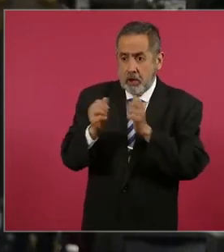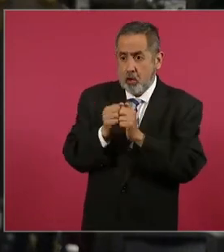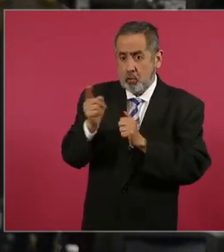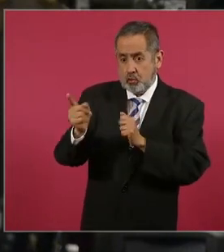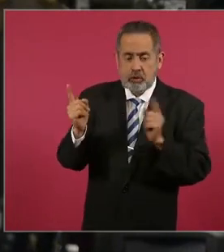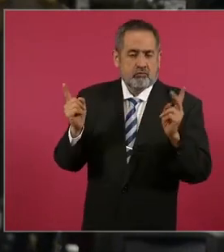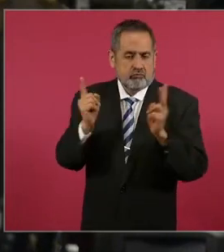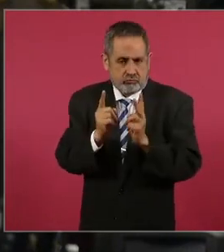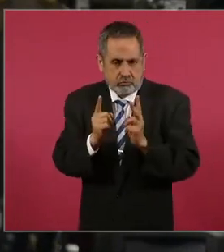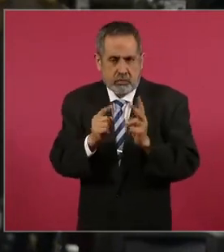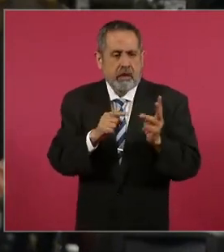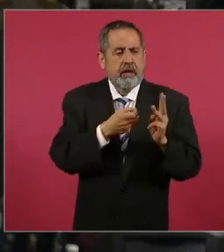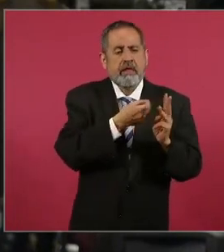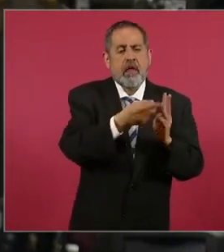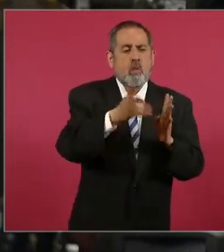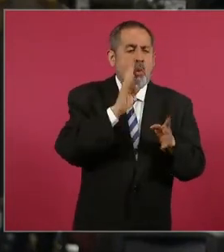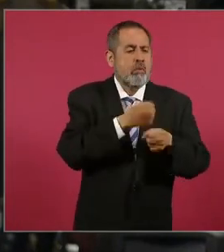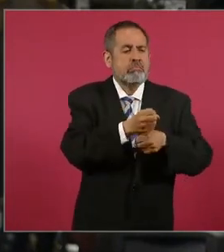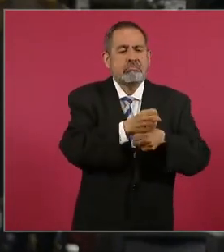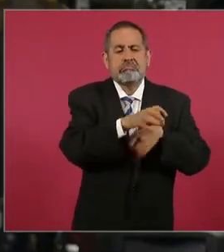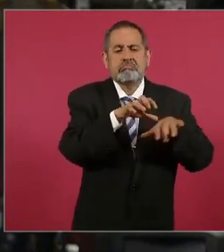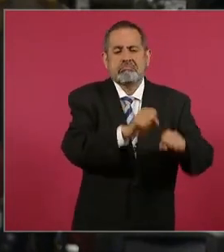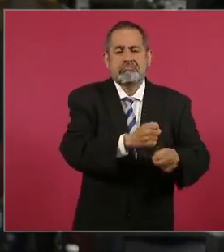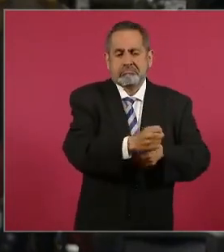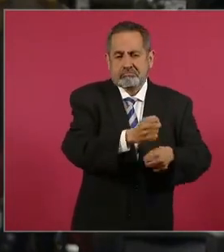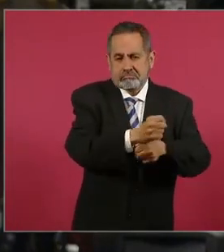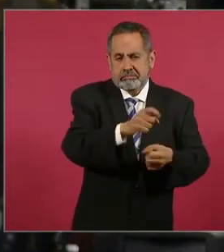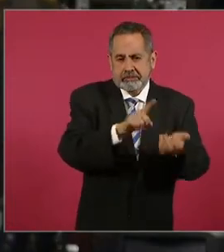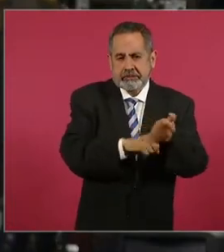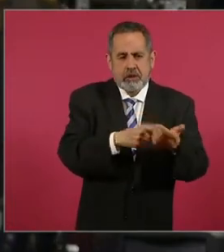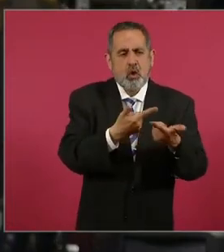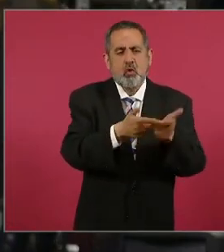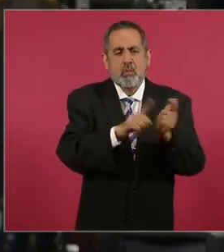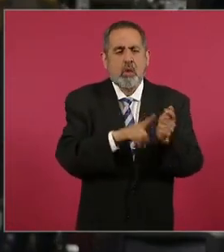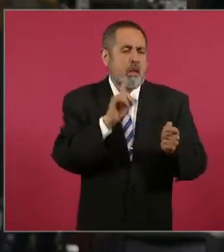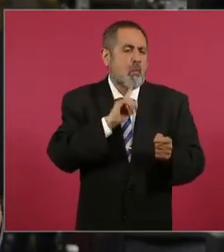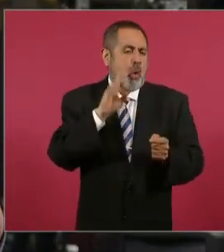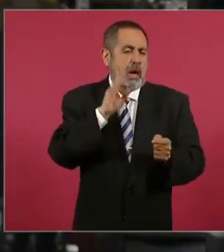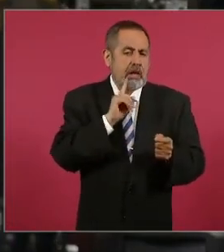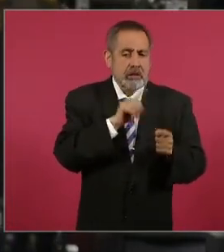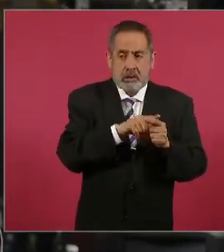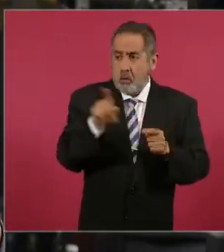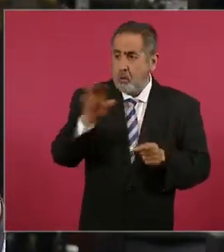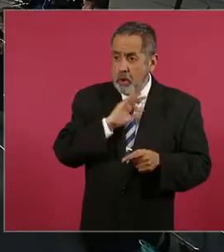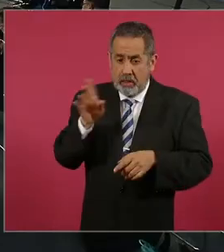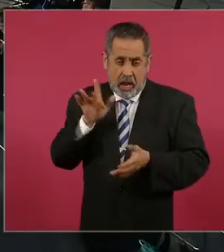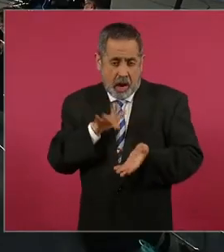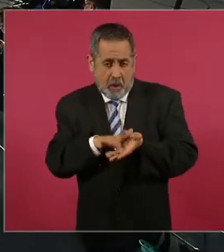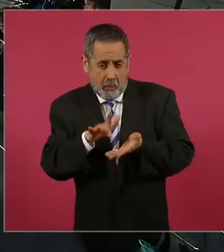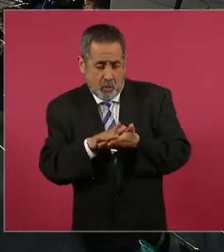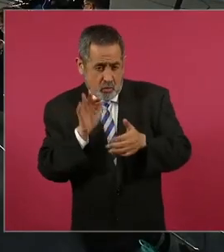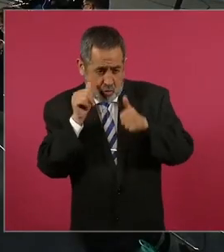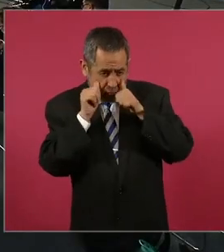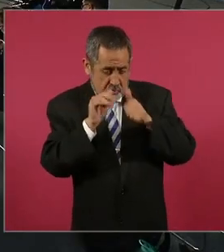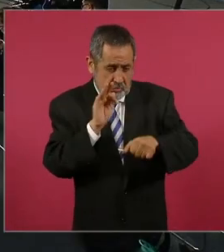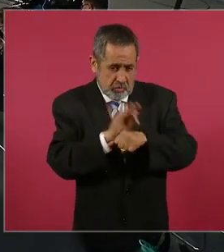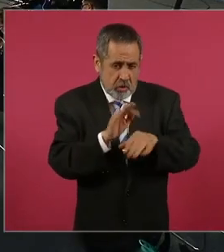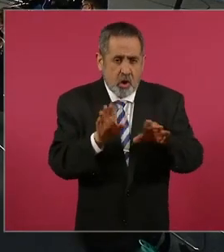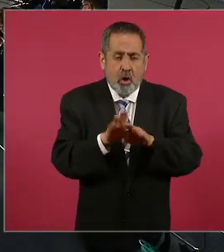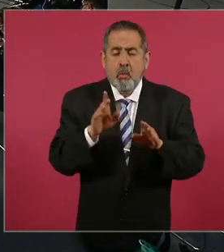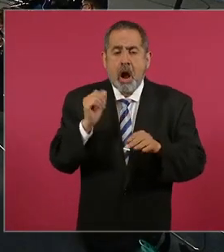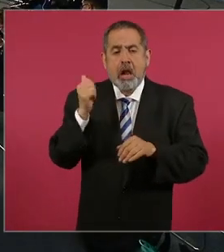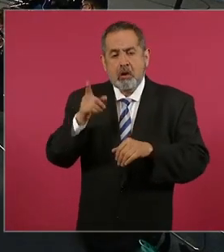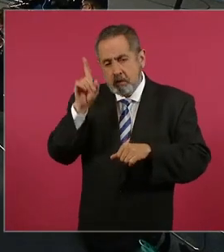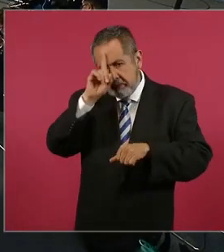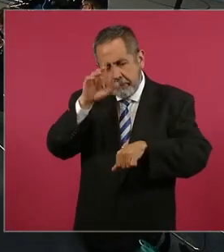activistas que también fueron violentadas y detenidas de una agrupación feminista, si les podría brindar apoyo, recibirlas, y cuál sería el